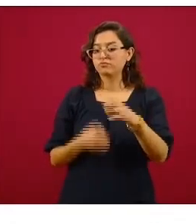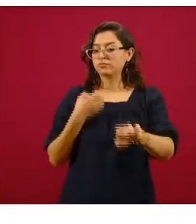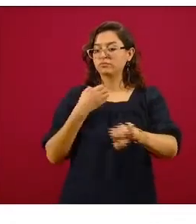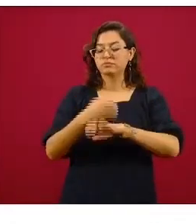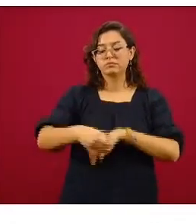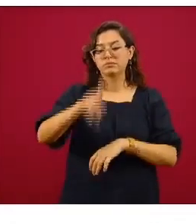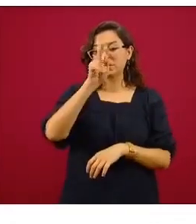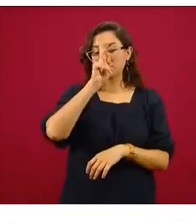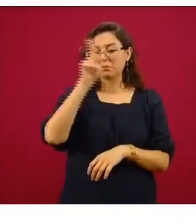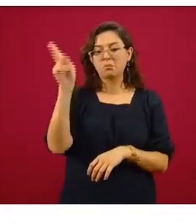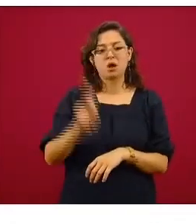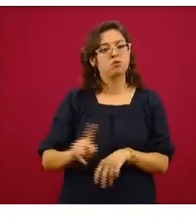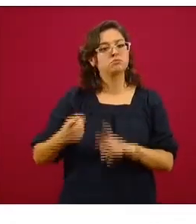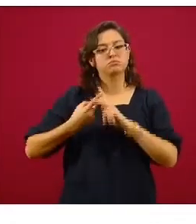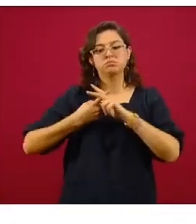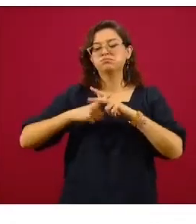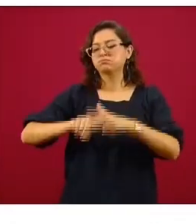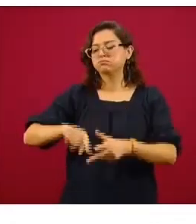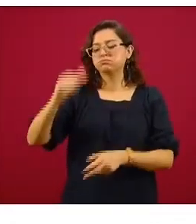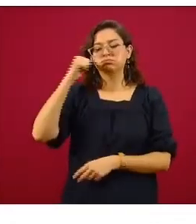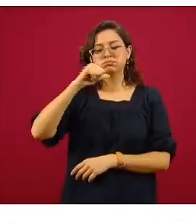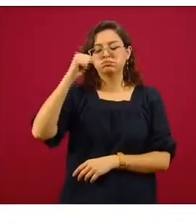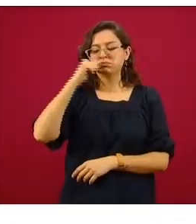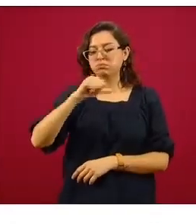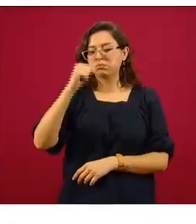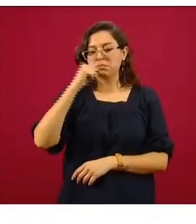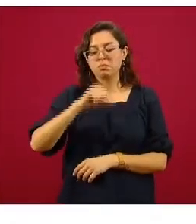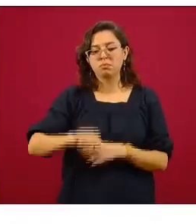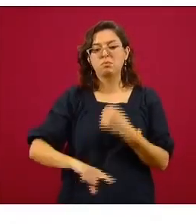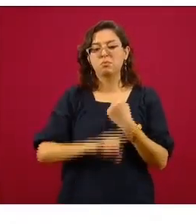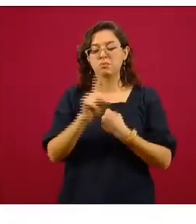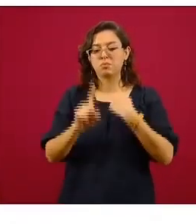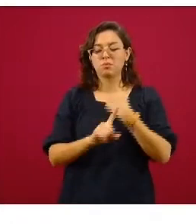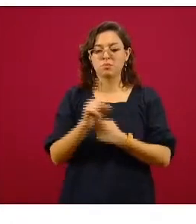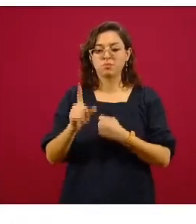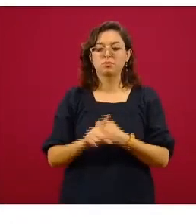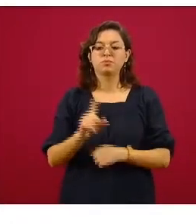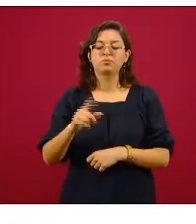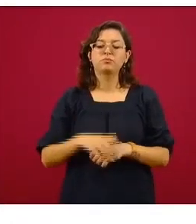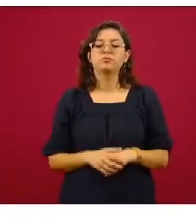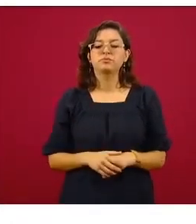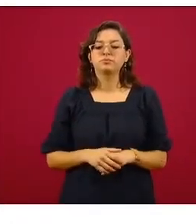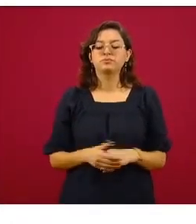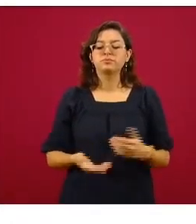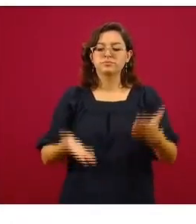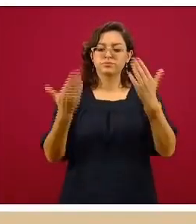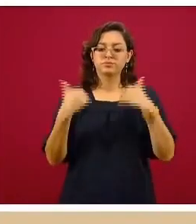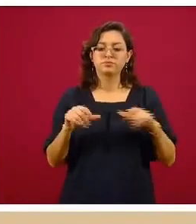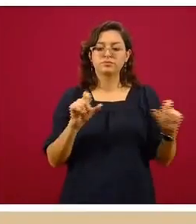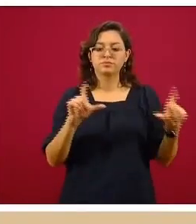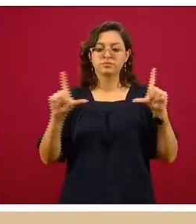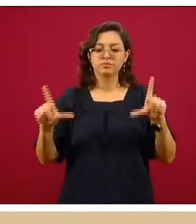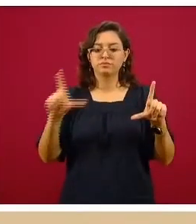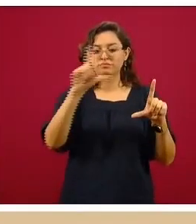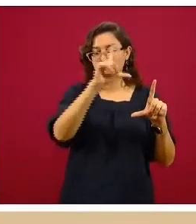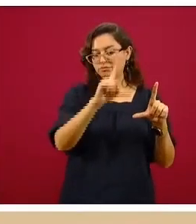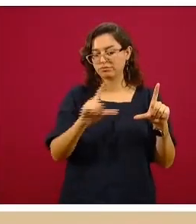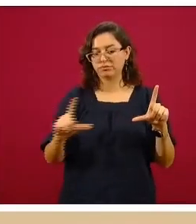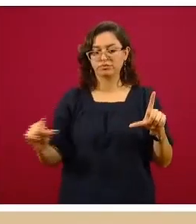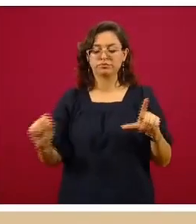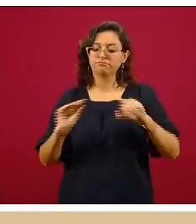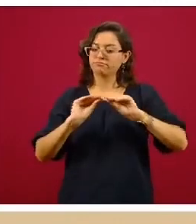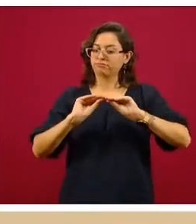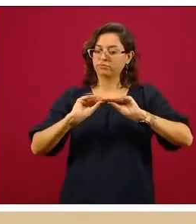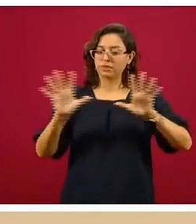que desde un principio tuvieron siempre esta categoría. De hecho, en la siguiente diapositiva los podemos ver claramente con